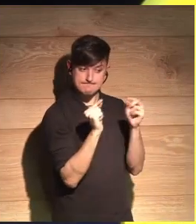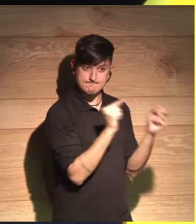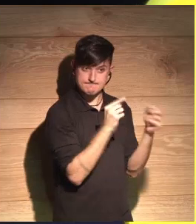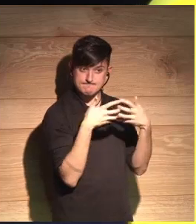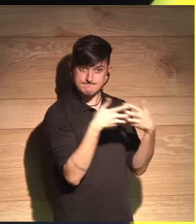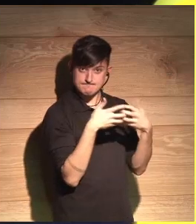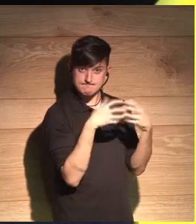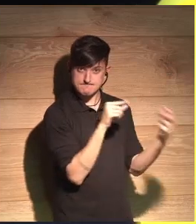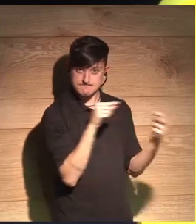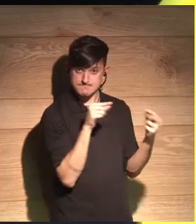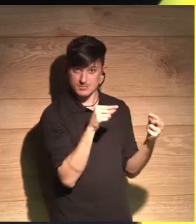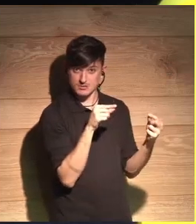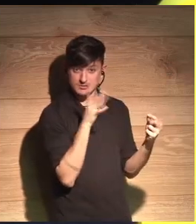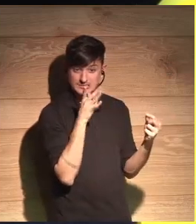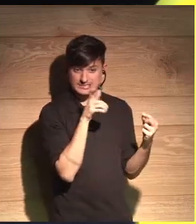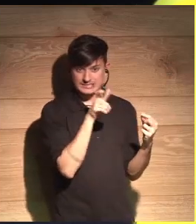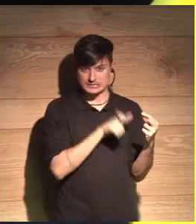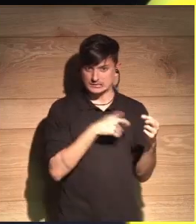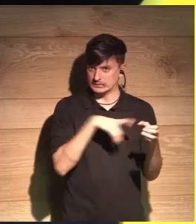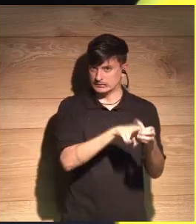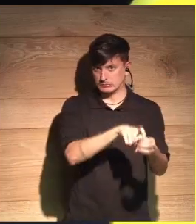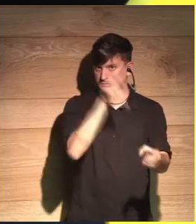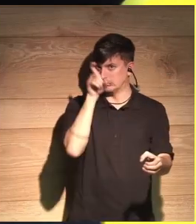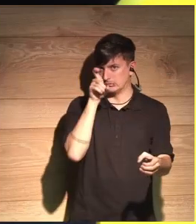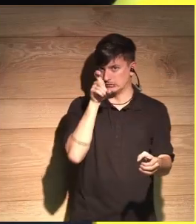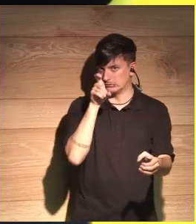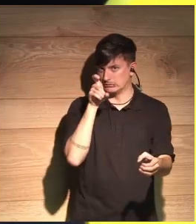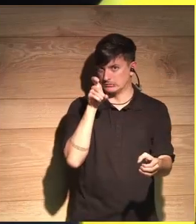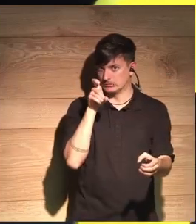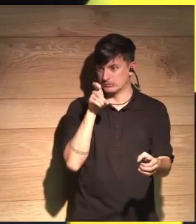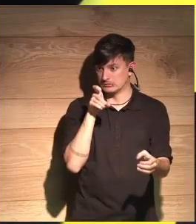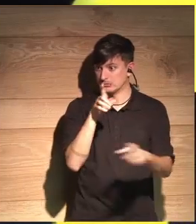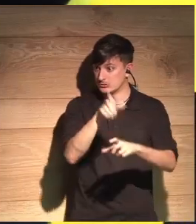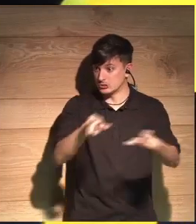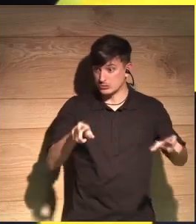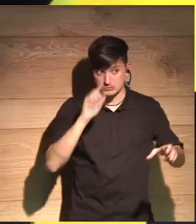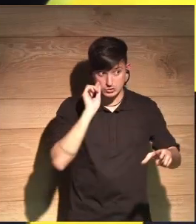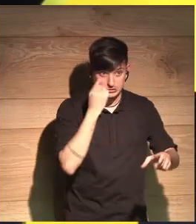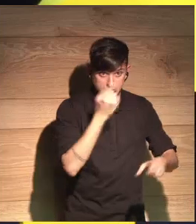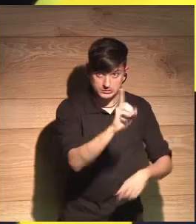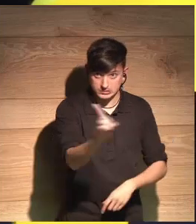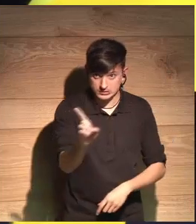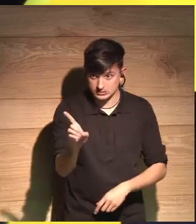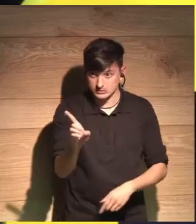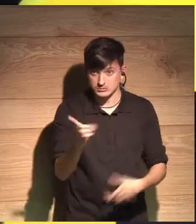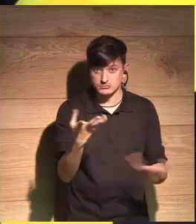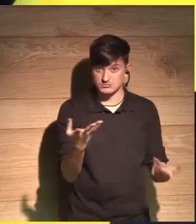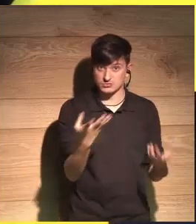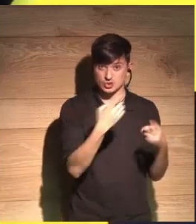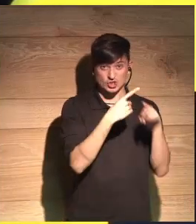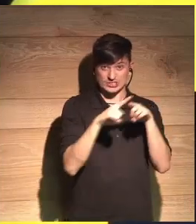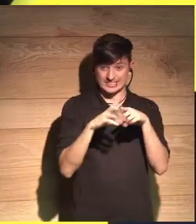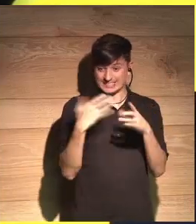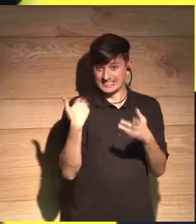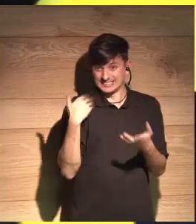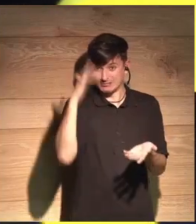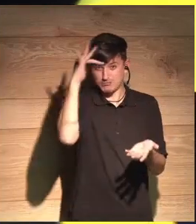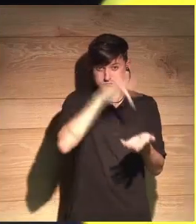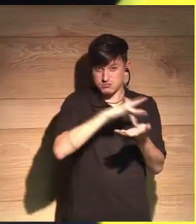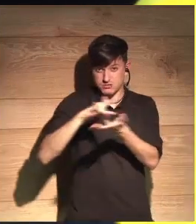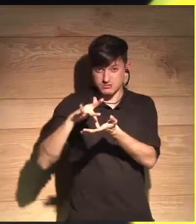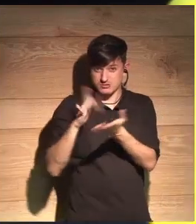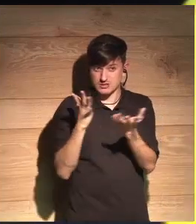de calle por así decir y el tipo se salió de ahí nadie se enteró de esto pues estas son estas cosas que están pasando que